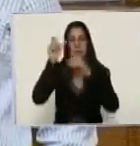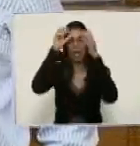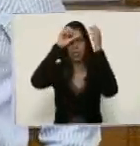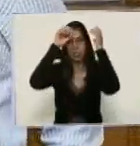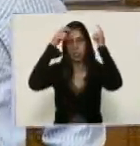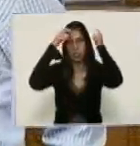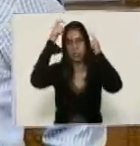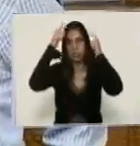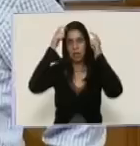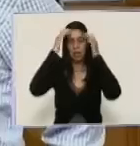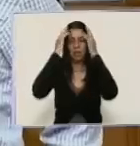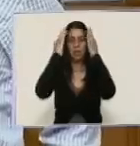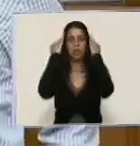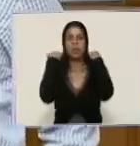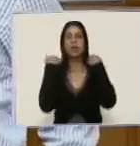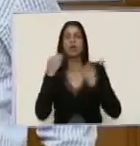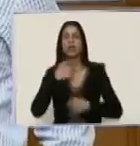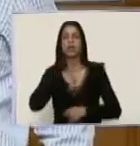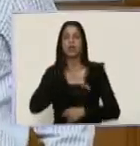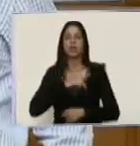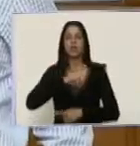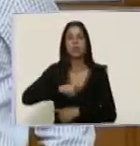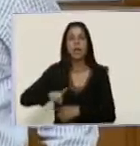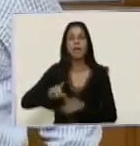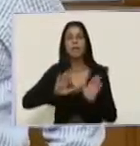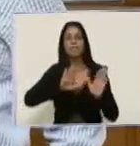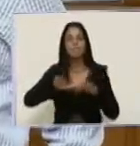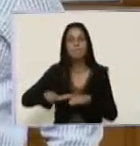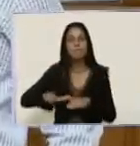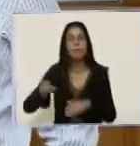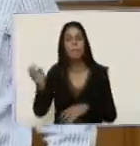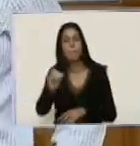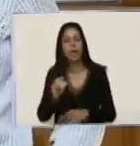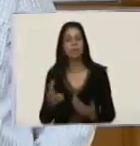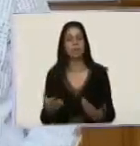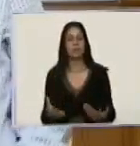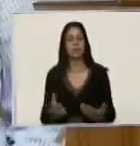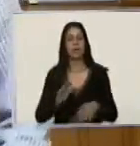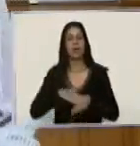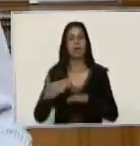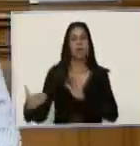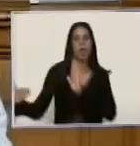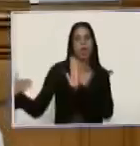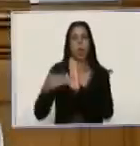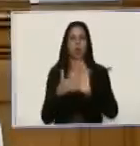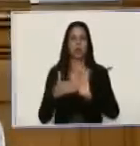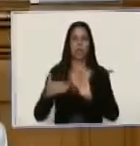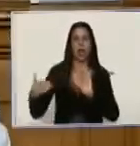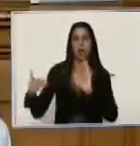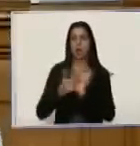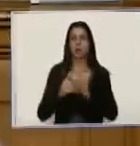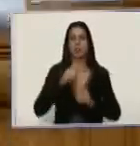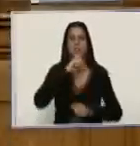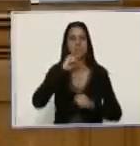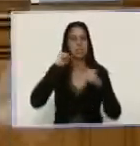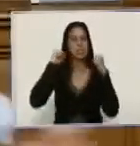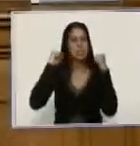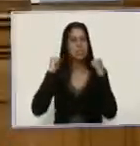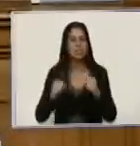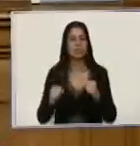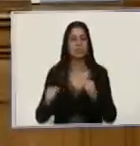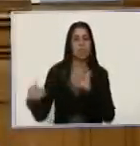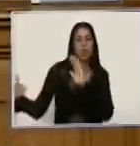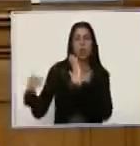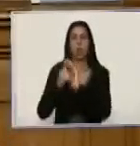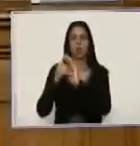no hemos dado el respaldo suficiente, porque han atacado duro, duro, durísimo a nuestro liderazgo,